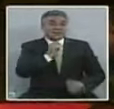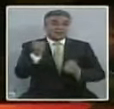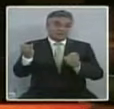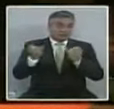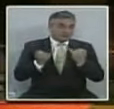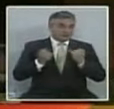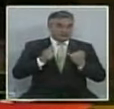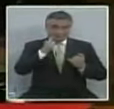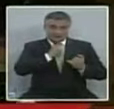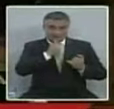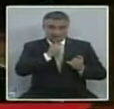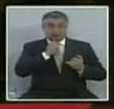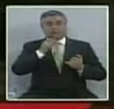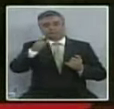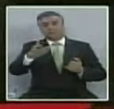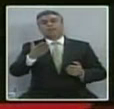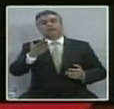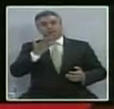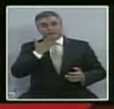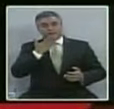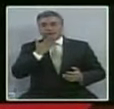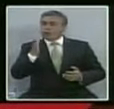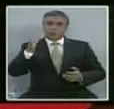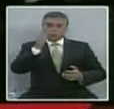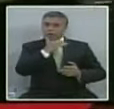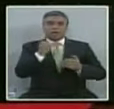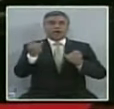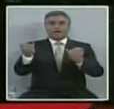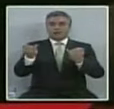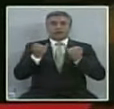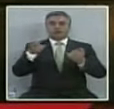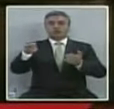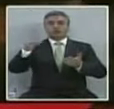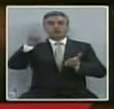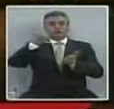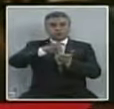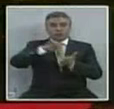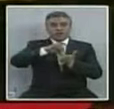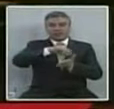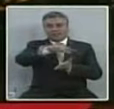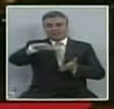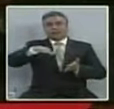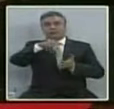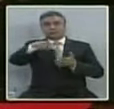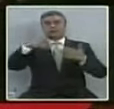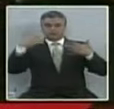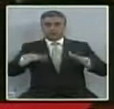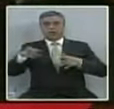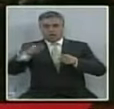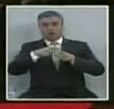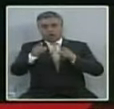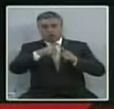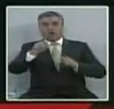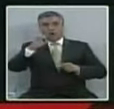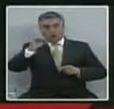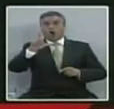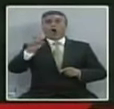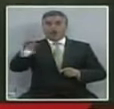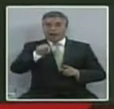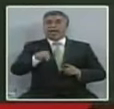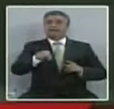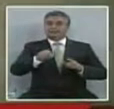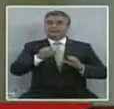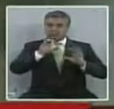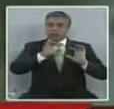sin confirmación hasta el minuto de lo que ha ocurrido en esa ciudad. Mientras están llegando diversas olas todavía, porque como